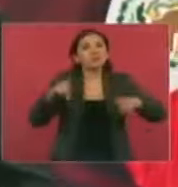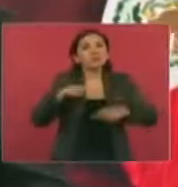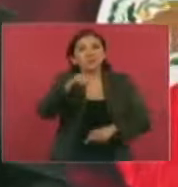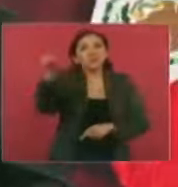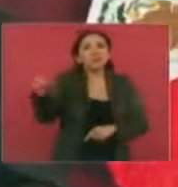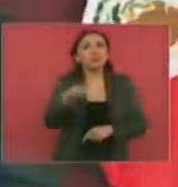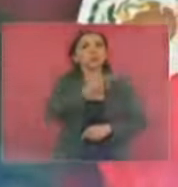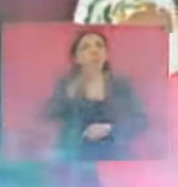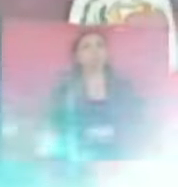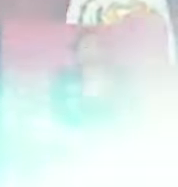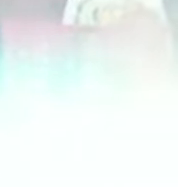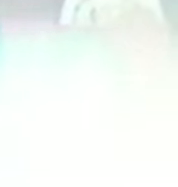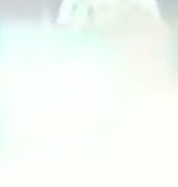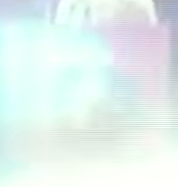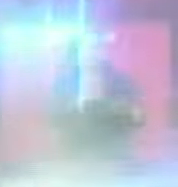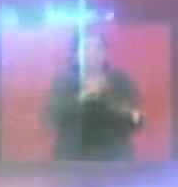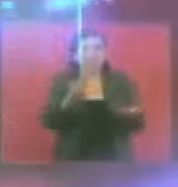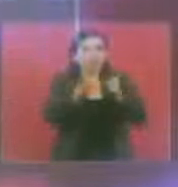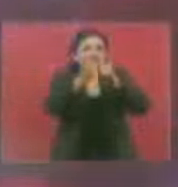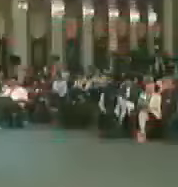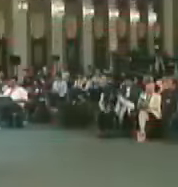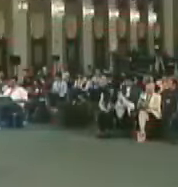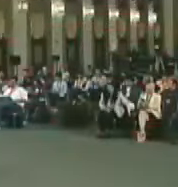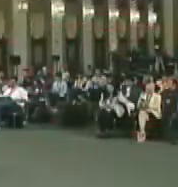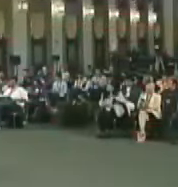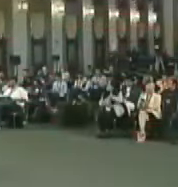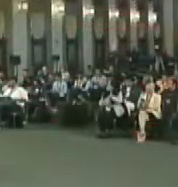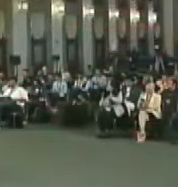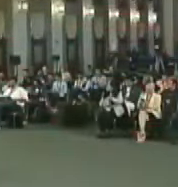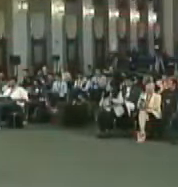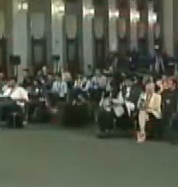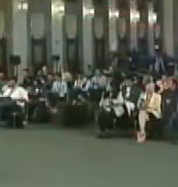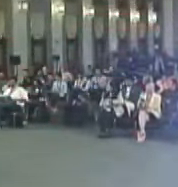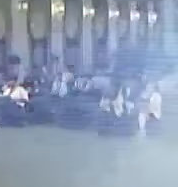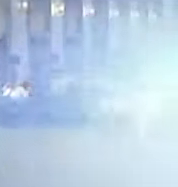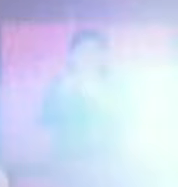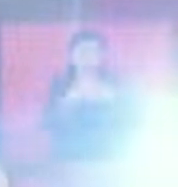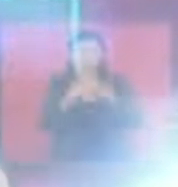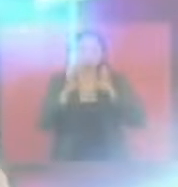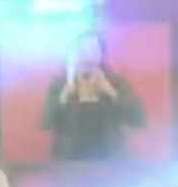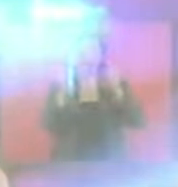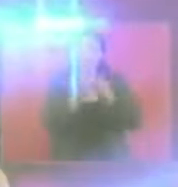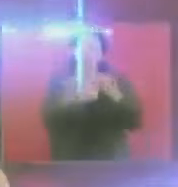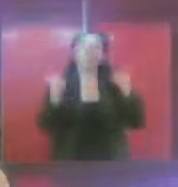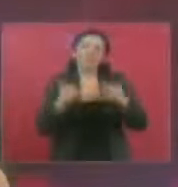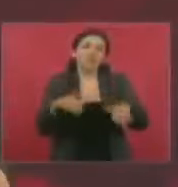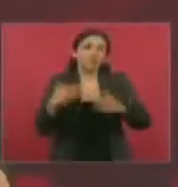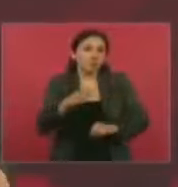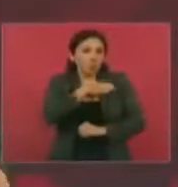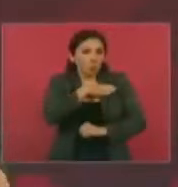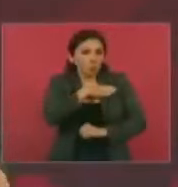posibilidad de quedarse en sus pueblos, porque